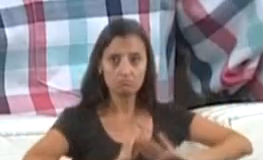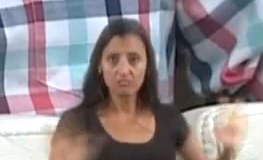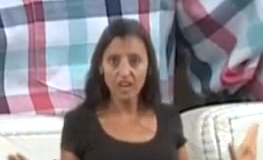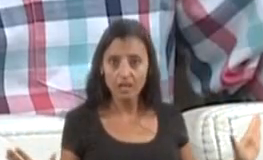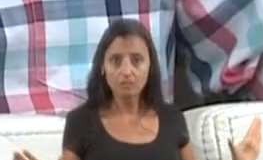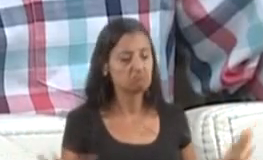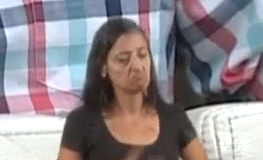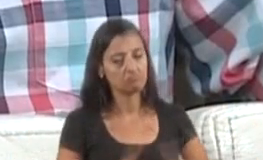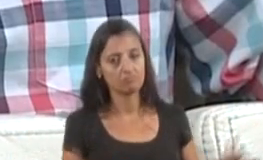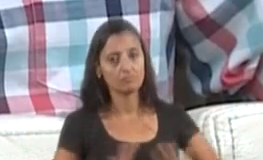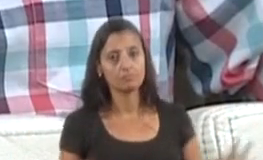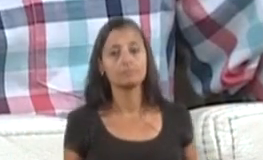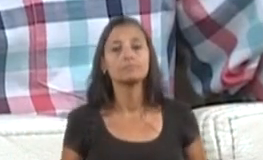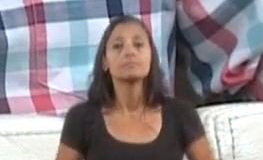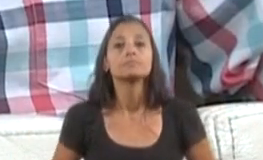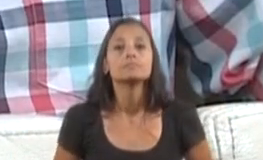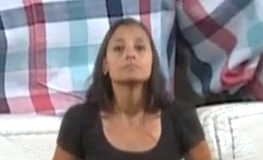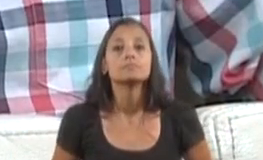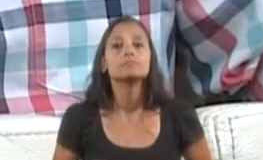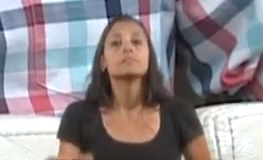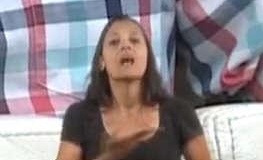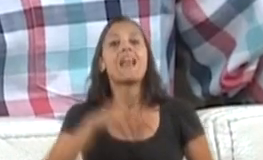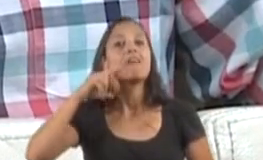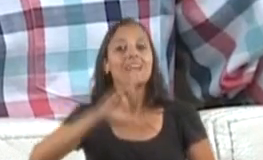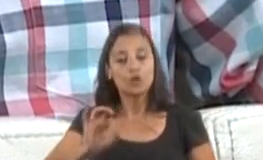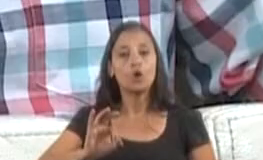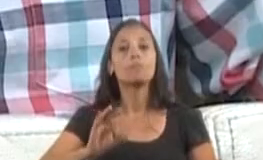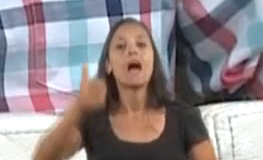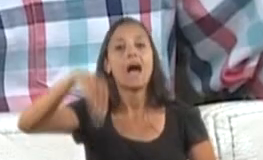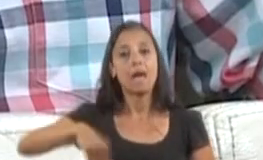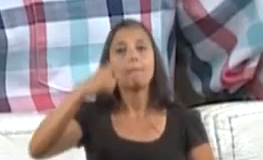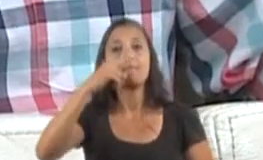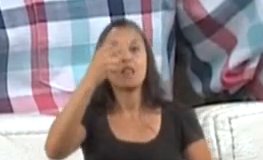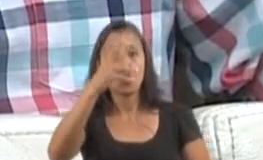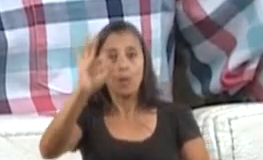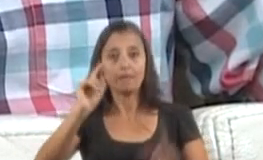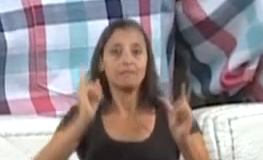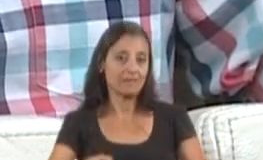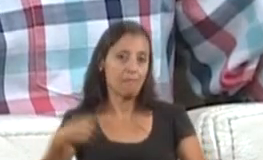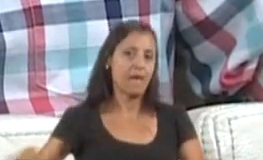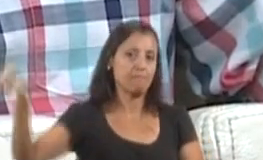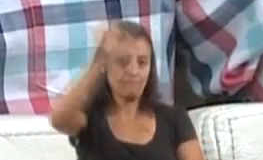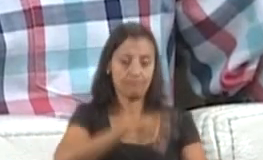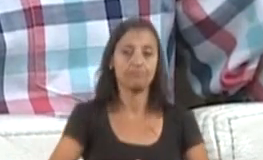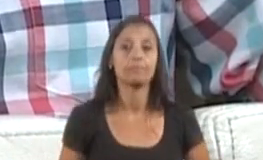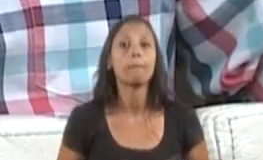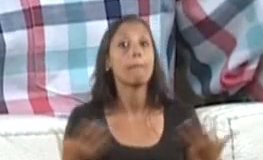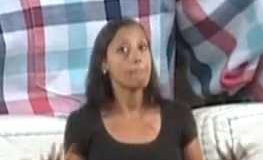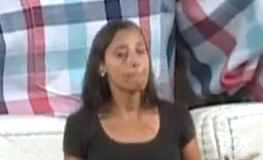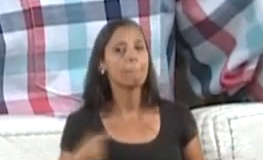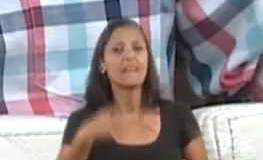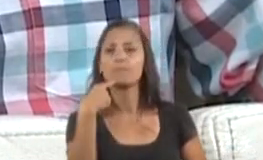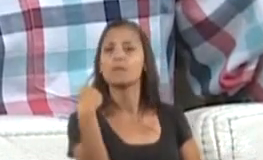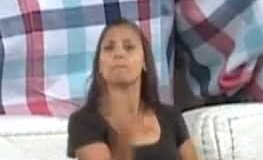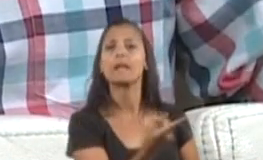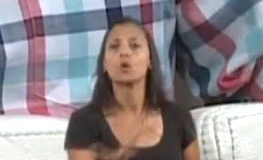supuesto. Alberto Lampugano, Ecomedios, AM1220 y sus repetidoras a nivel nacional. Mi